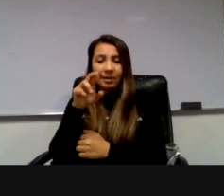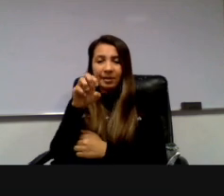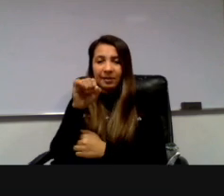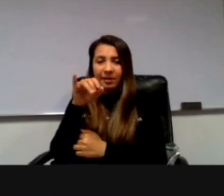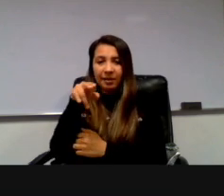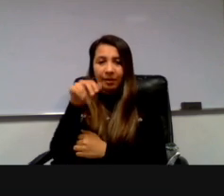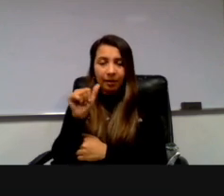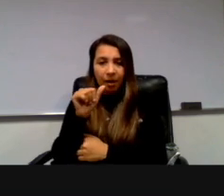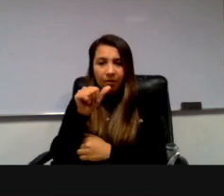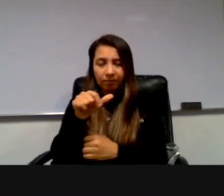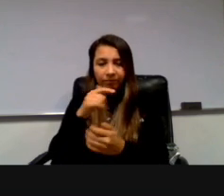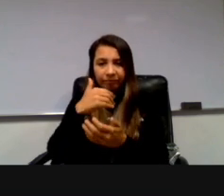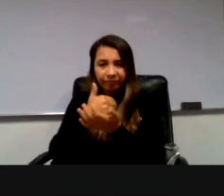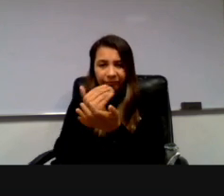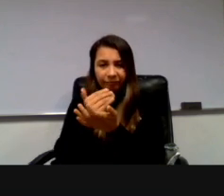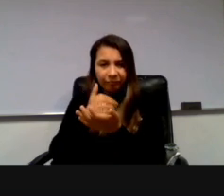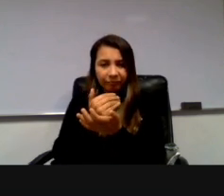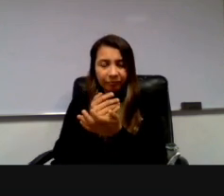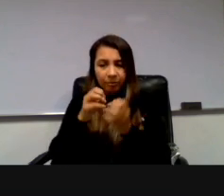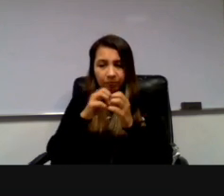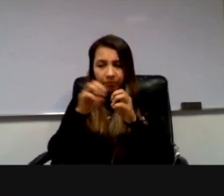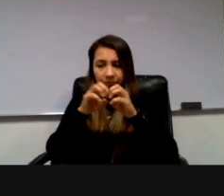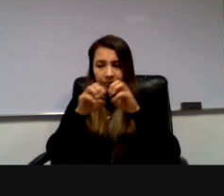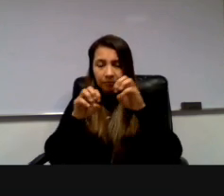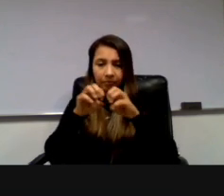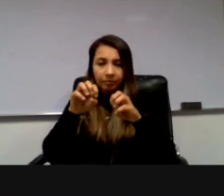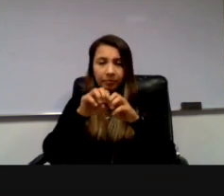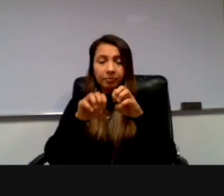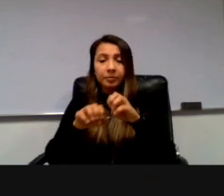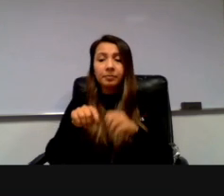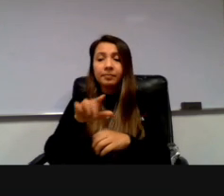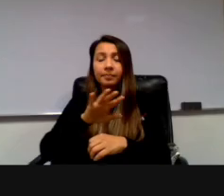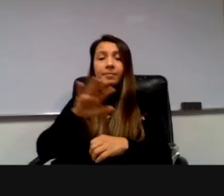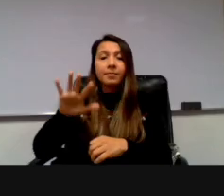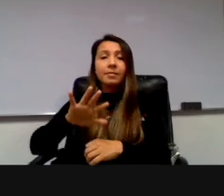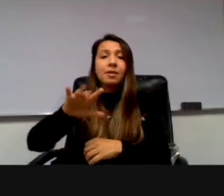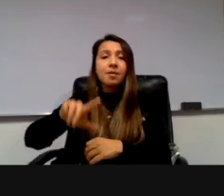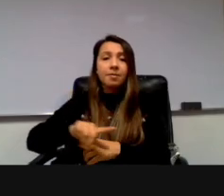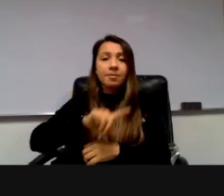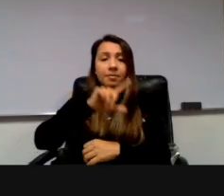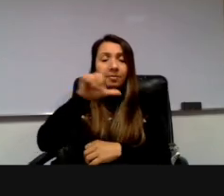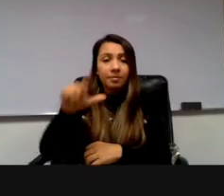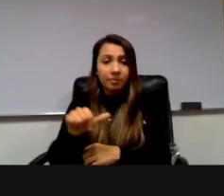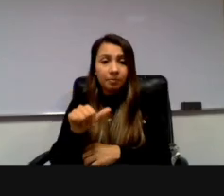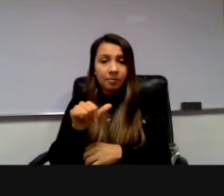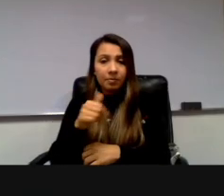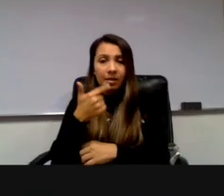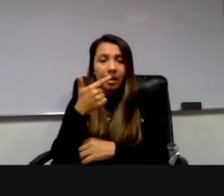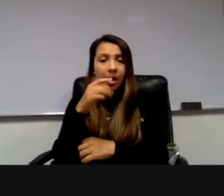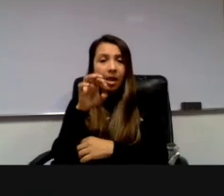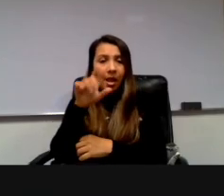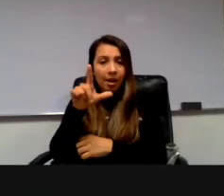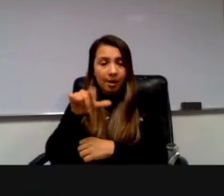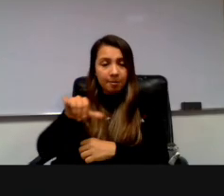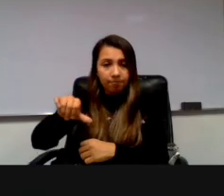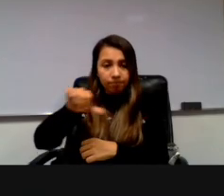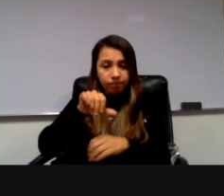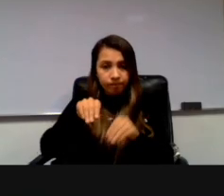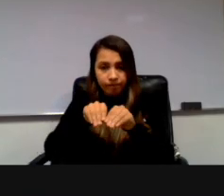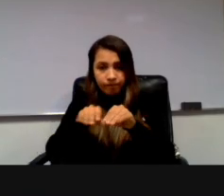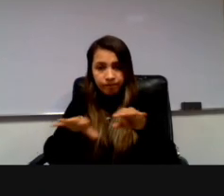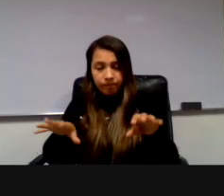molécula en pedacitos y luego, pues, correr estos pedacitos en un gel y ver el